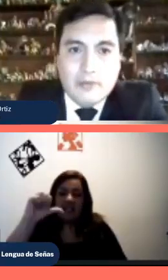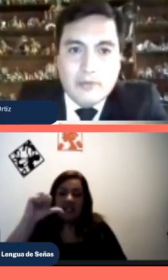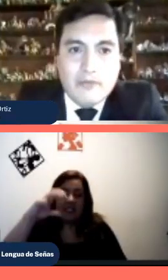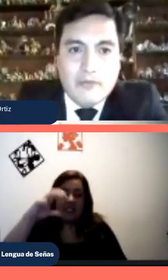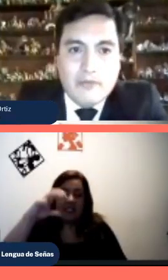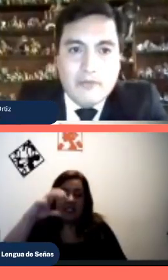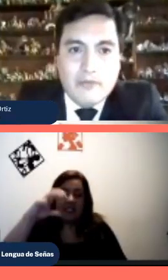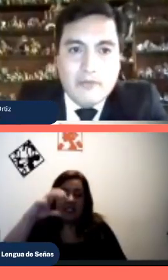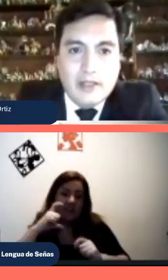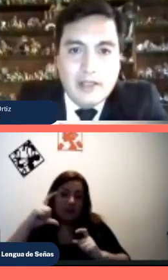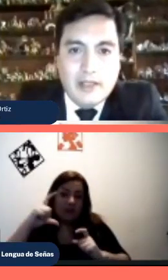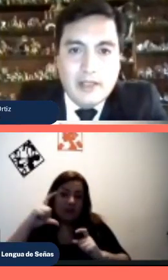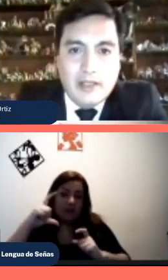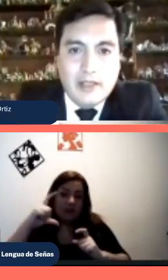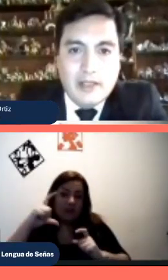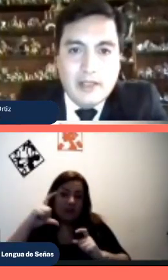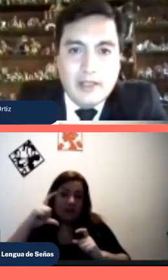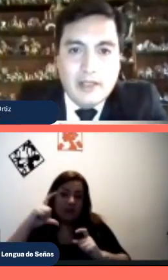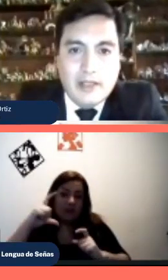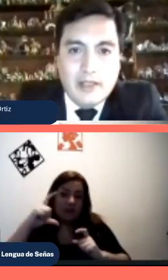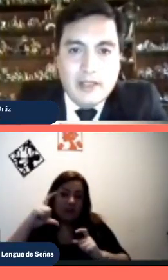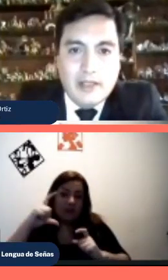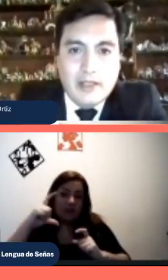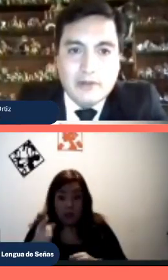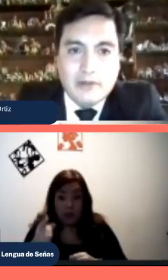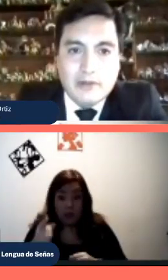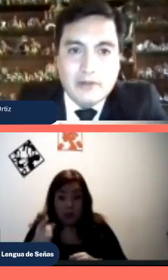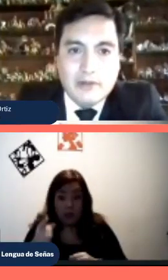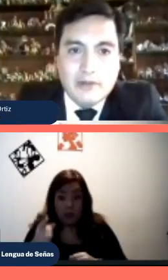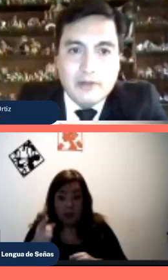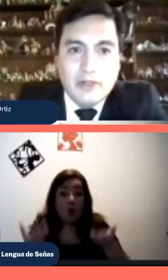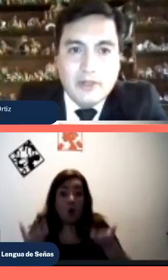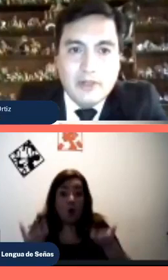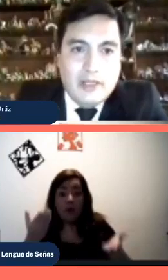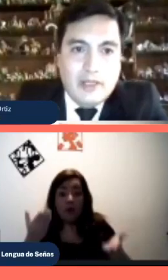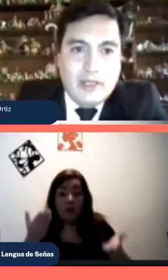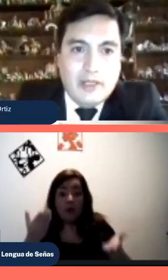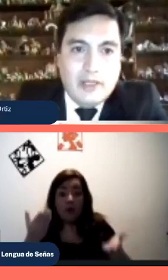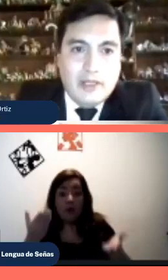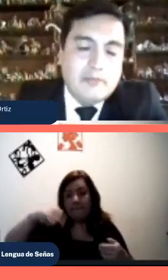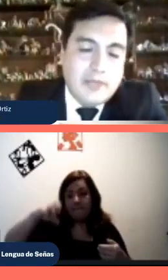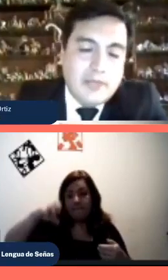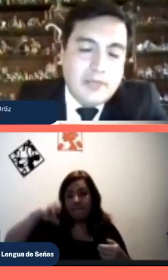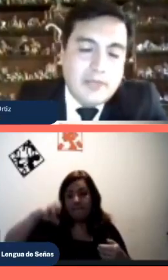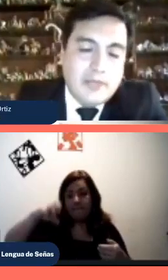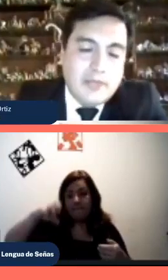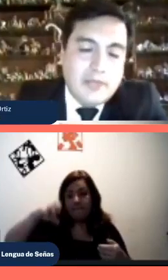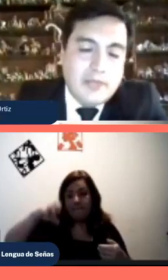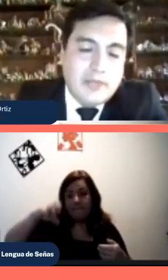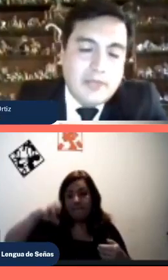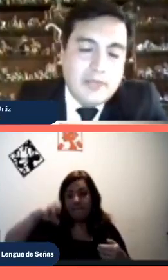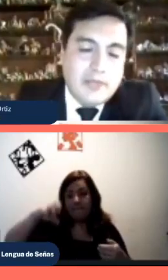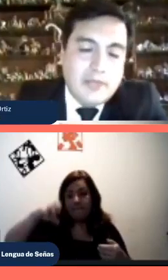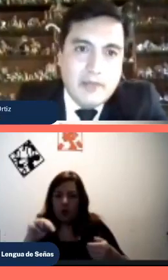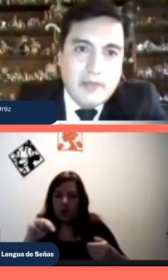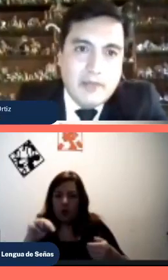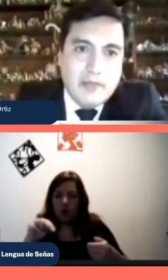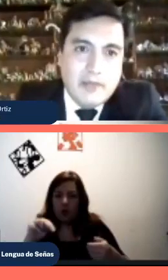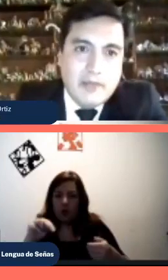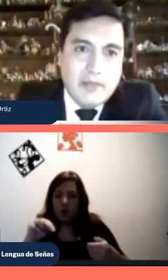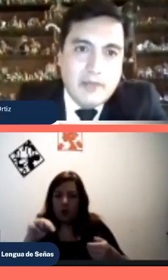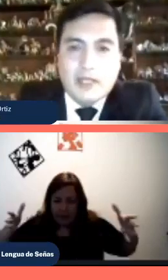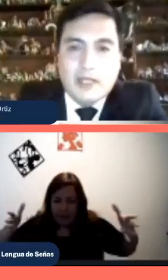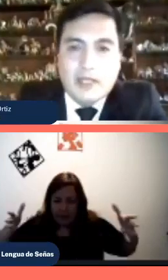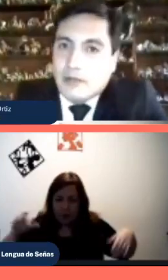Aquí lo podemos ver en comparación con el Megalodón. tamaño promedio que se le estima a